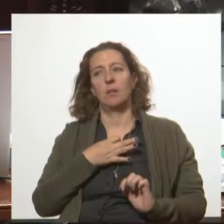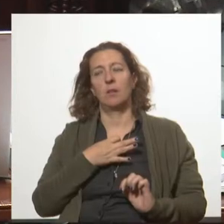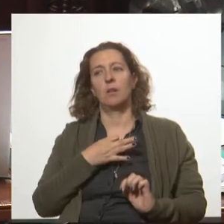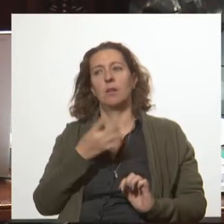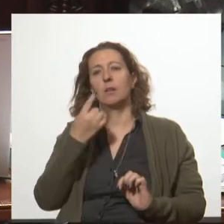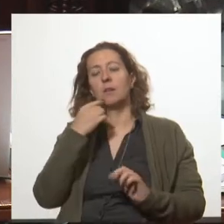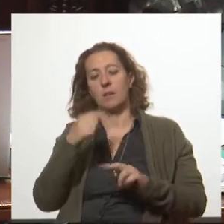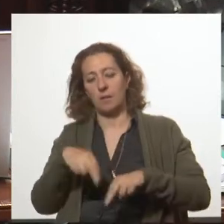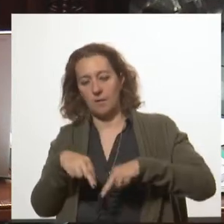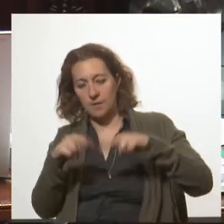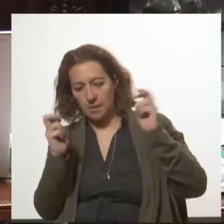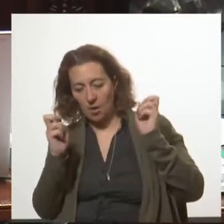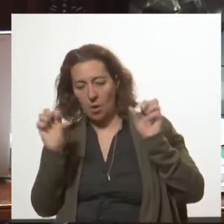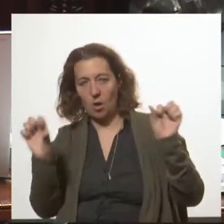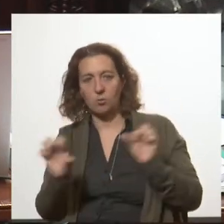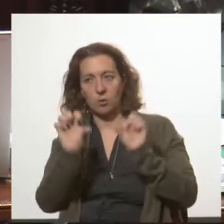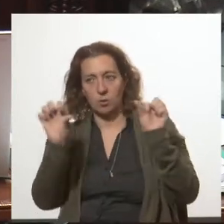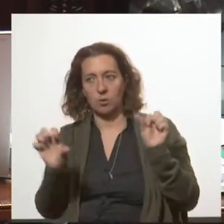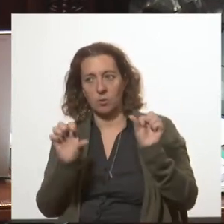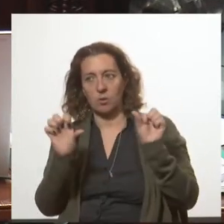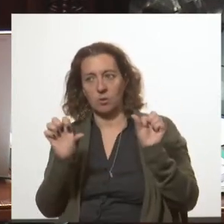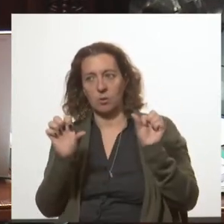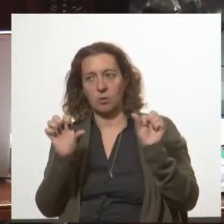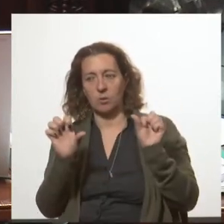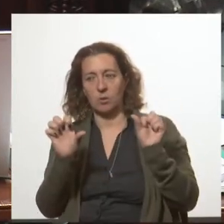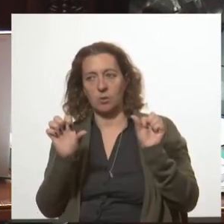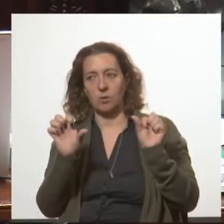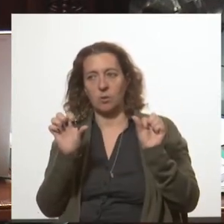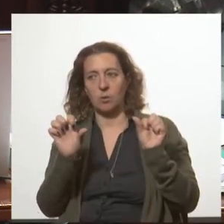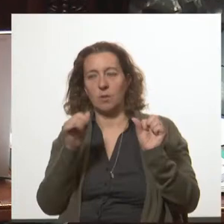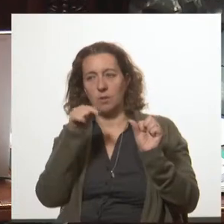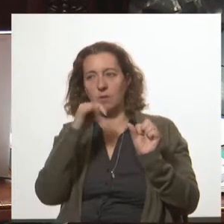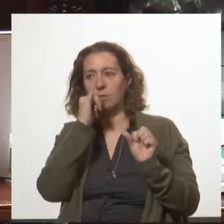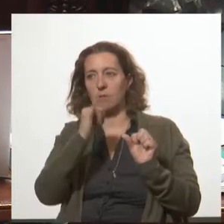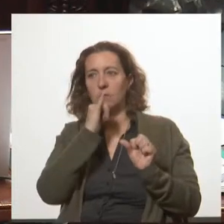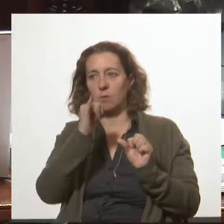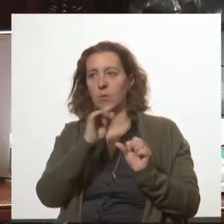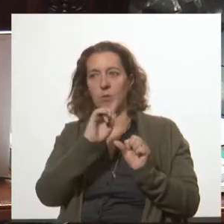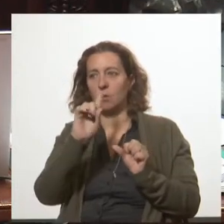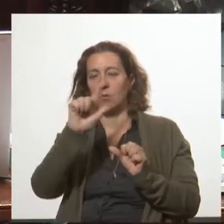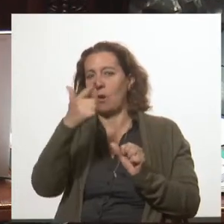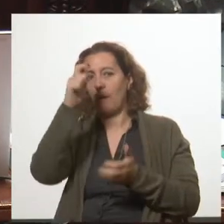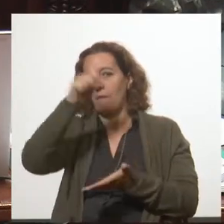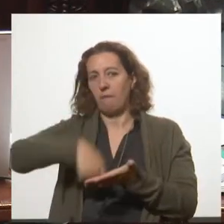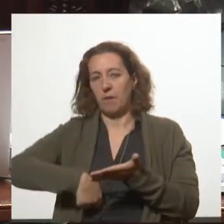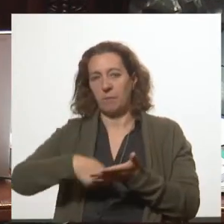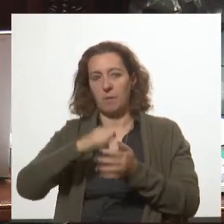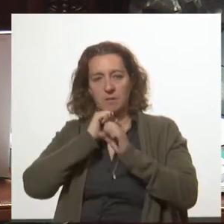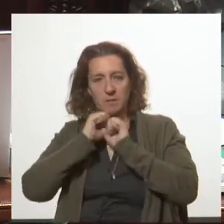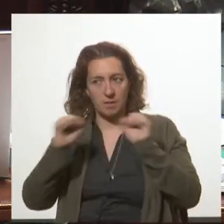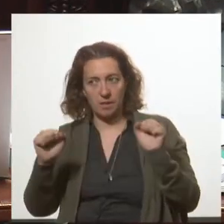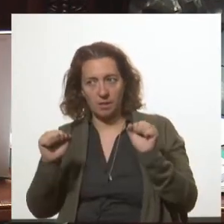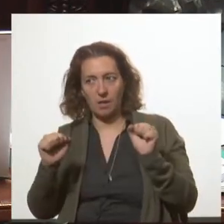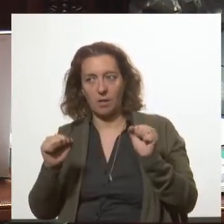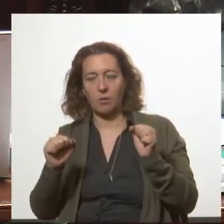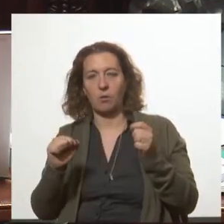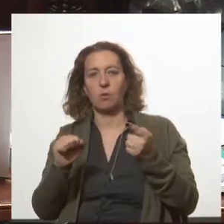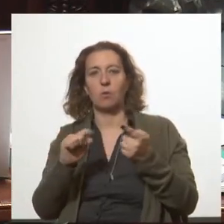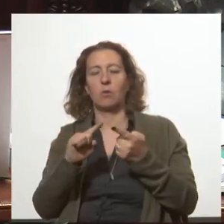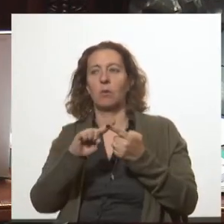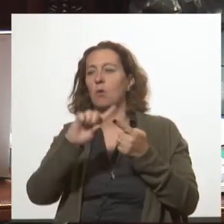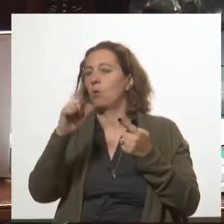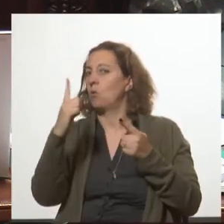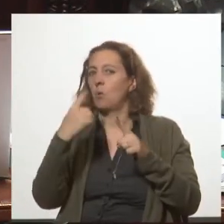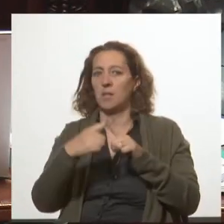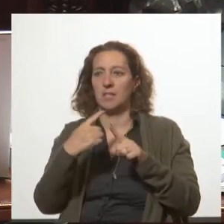y revisado las actuaciones ese informe no luce la firma de su secretario de la época que no